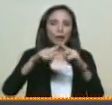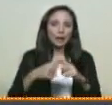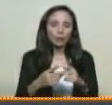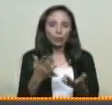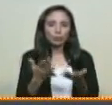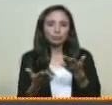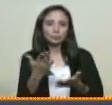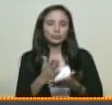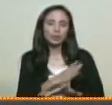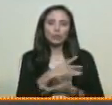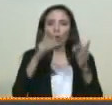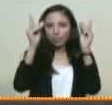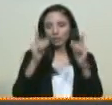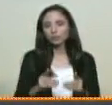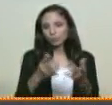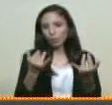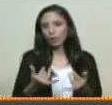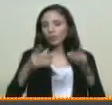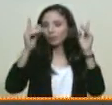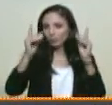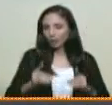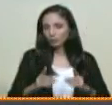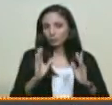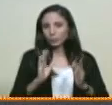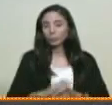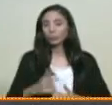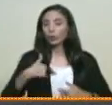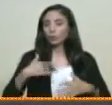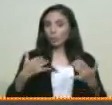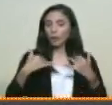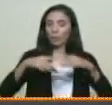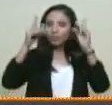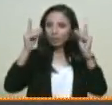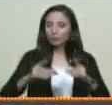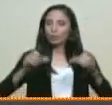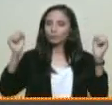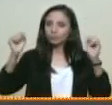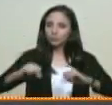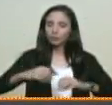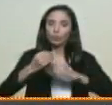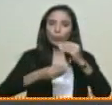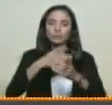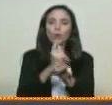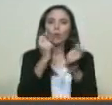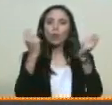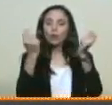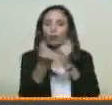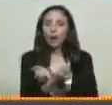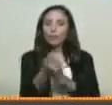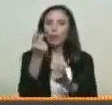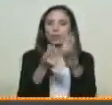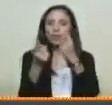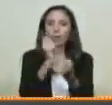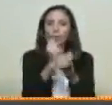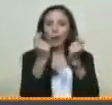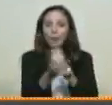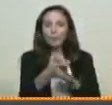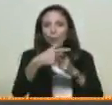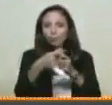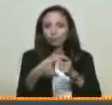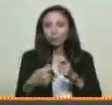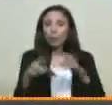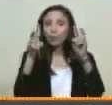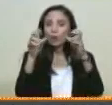electorales, tomé la decisión que Venezuela necesita y decidí, sí, lo voy a hacer. Así que la reconversión monetaria es un hecho y voy